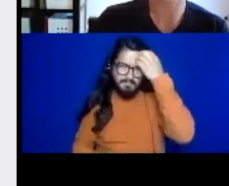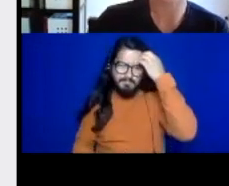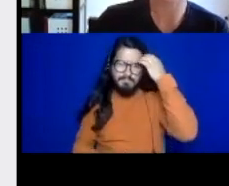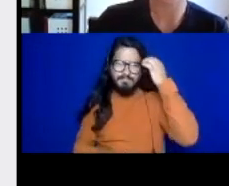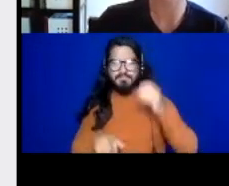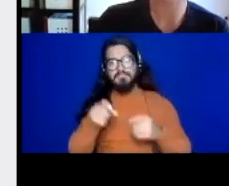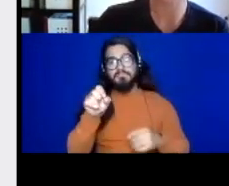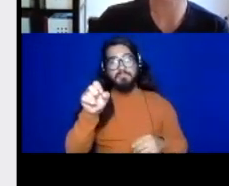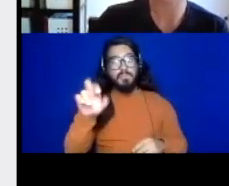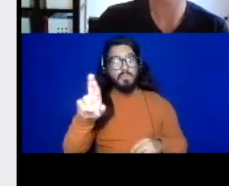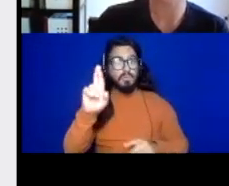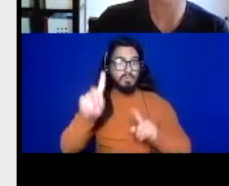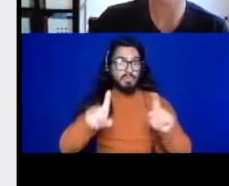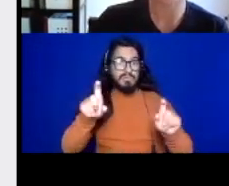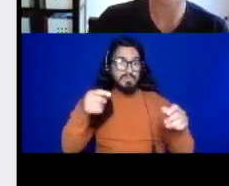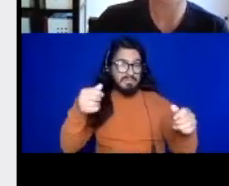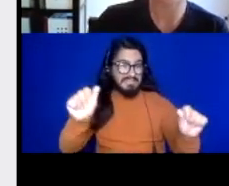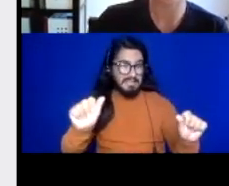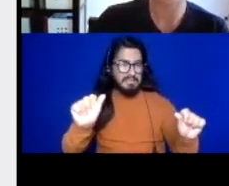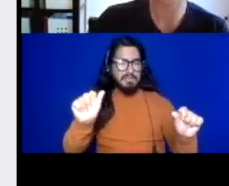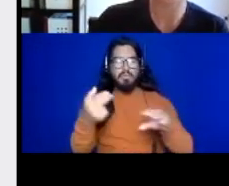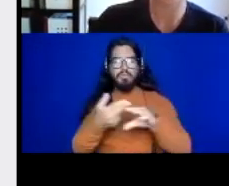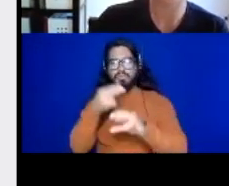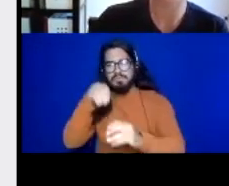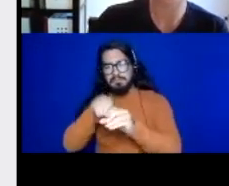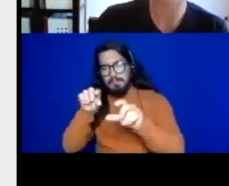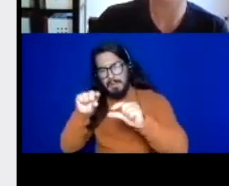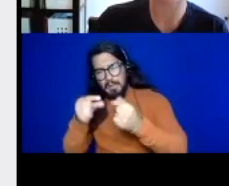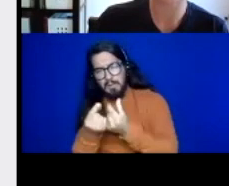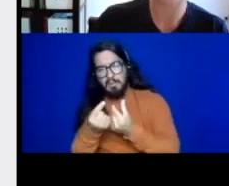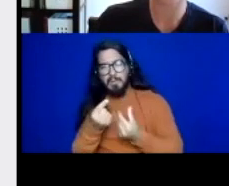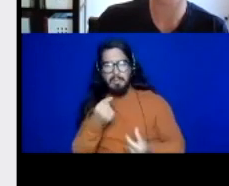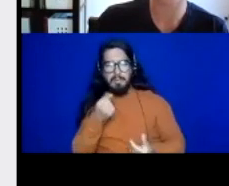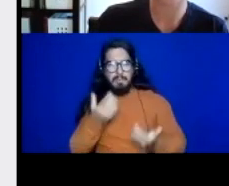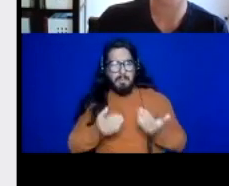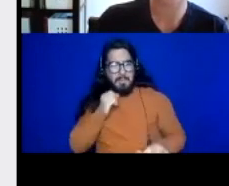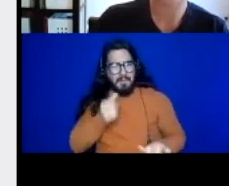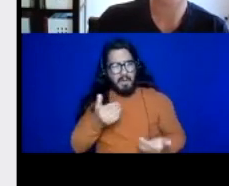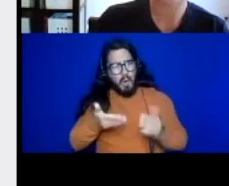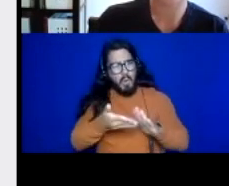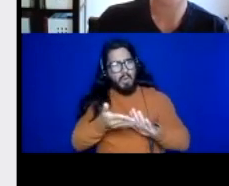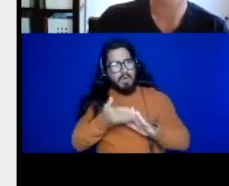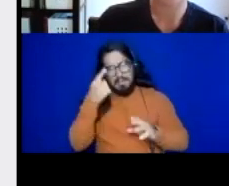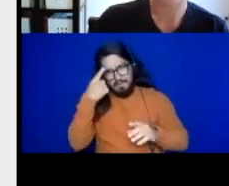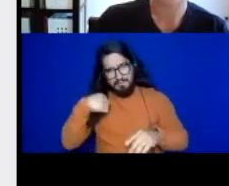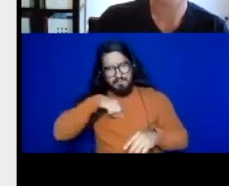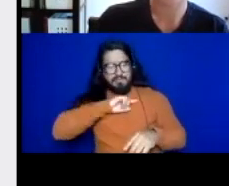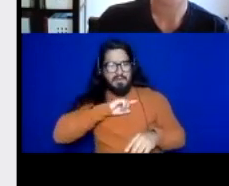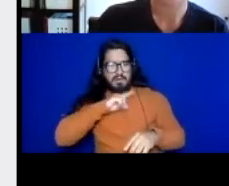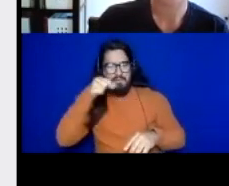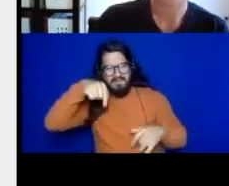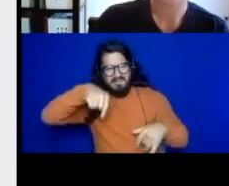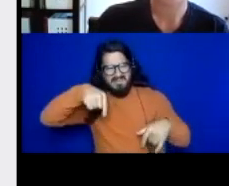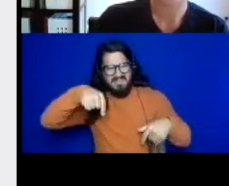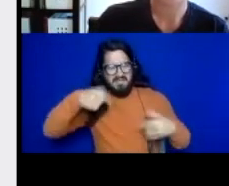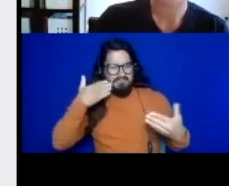¿O alguna pregunta sobre esto? Estamos tratando de usarlo en mi grupo y no está funcionando por esta